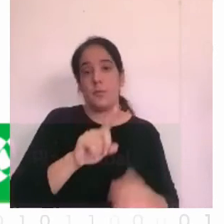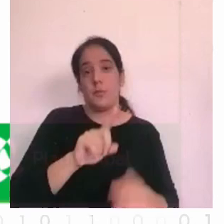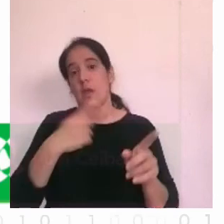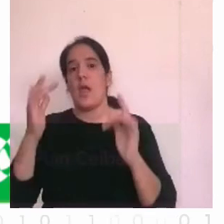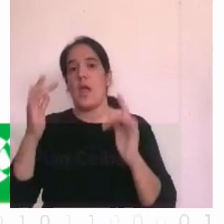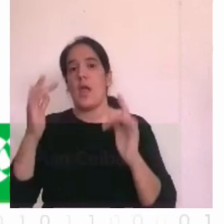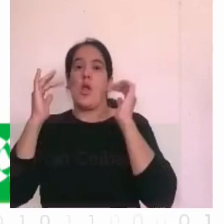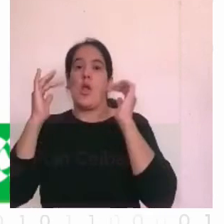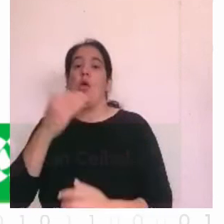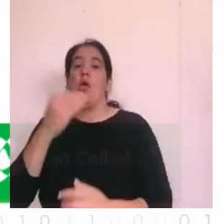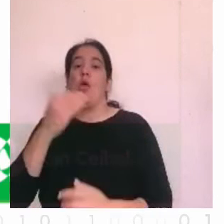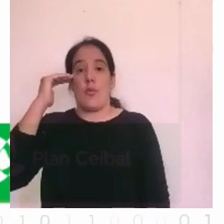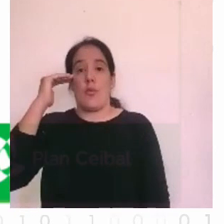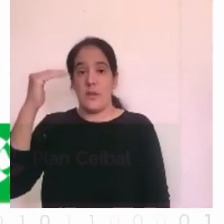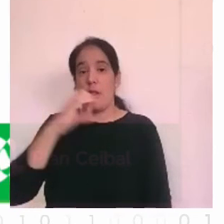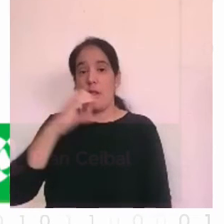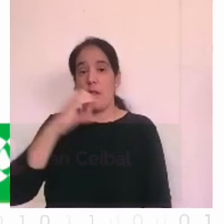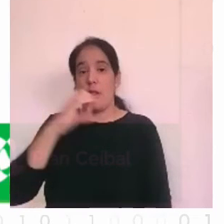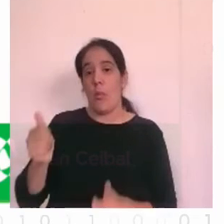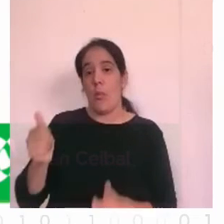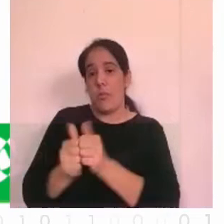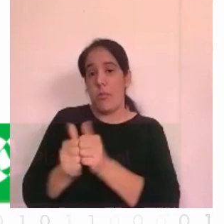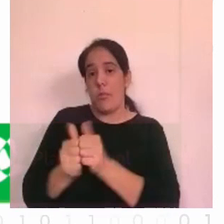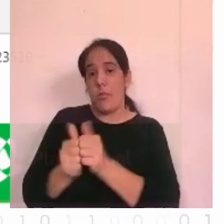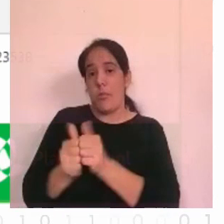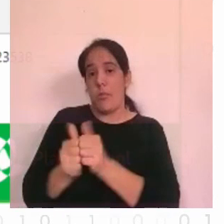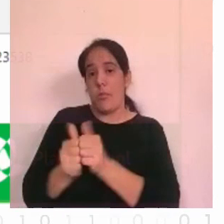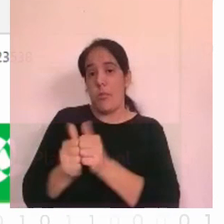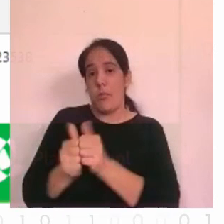o concubinas colaboradores son mayoritariamente mujeres.